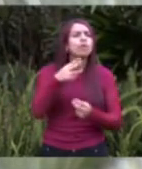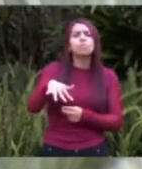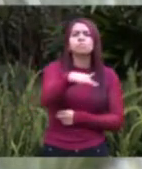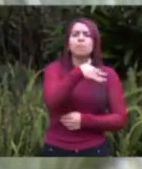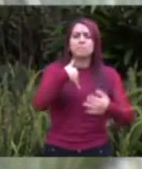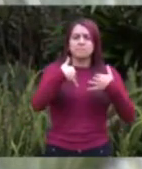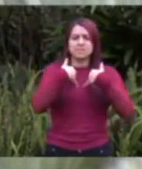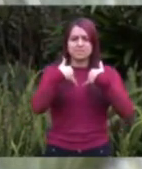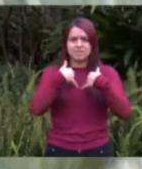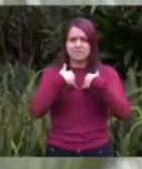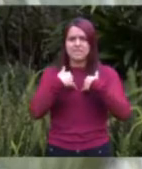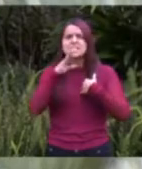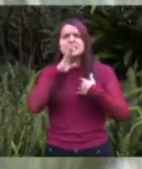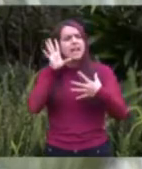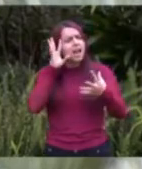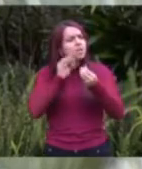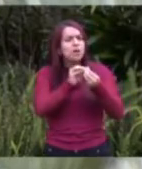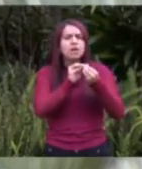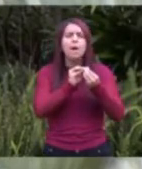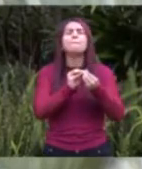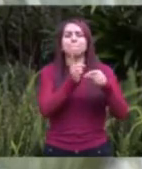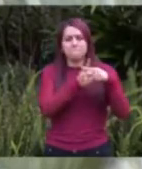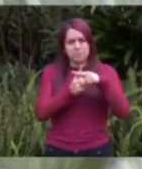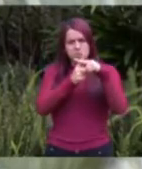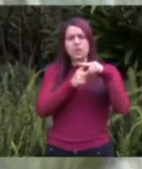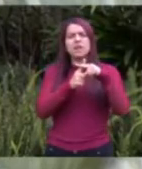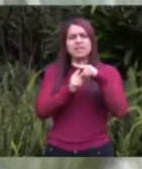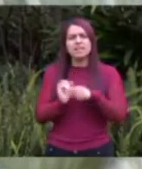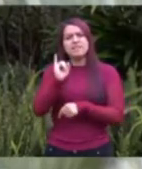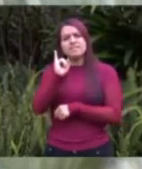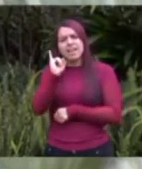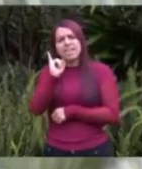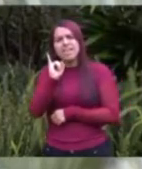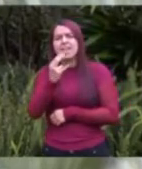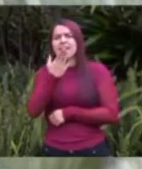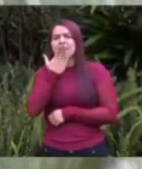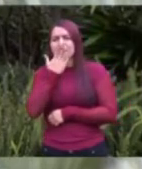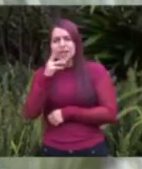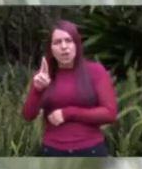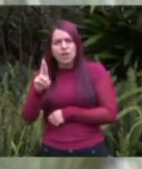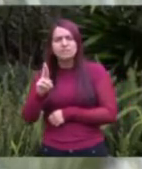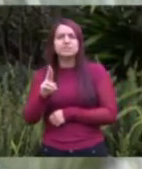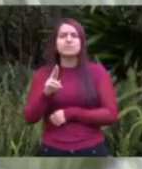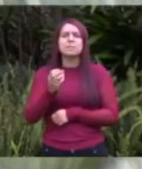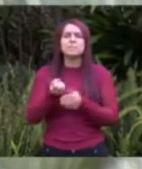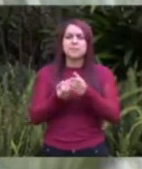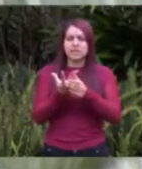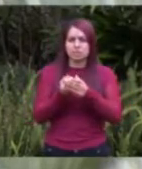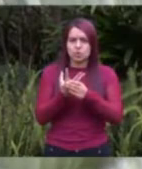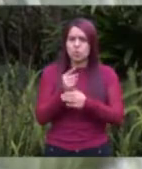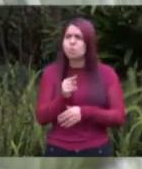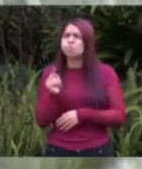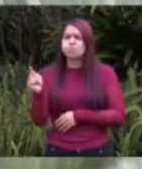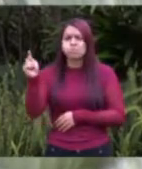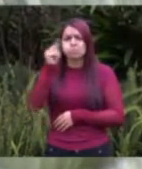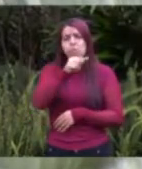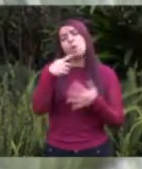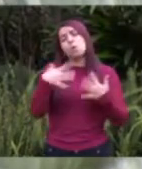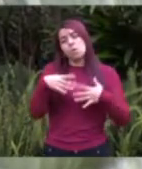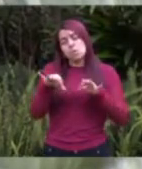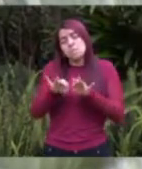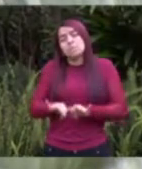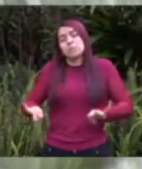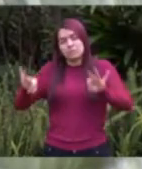coordinación con la Procuraduría en Ibagué, Riohacha y Pasto. Eso ha sido determinante para tantas cosas